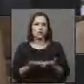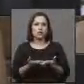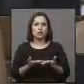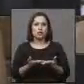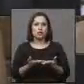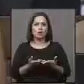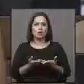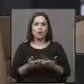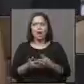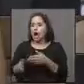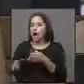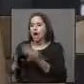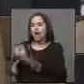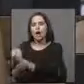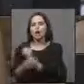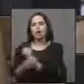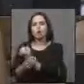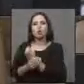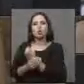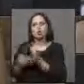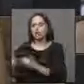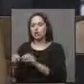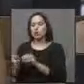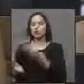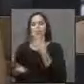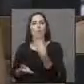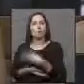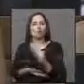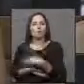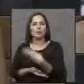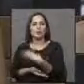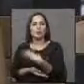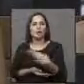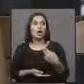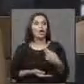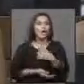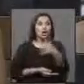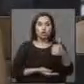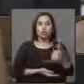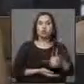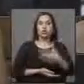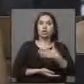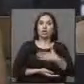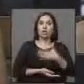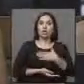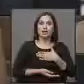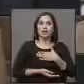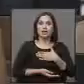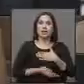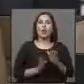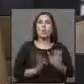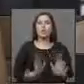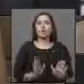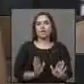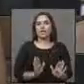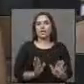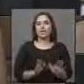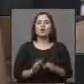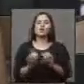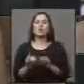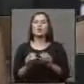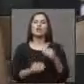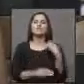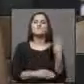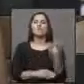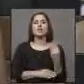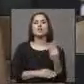educación municipalizada. Todos esperábamos también, presidente, también hubo frustración en que la educación básica y la